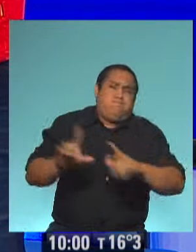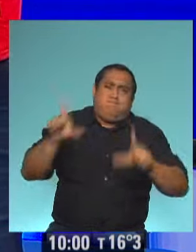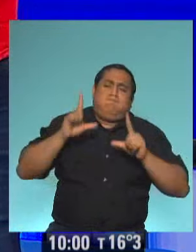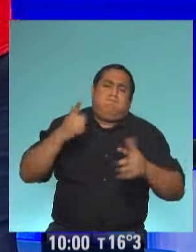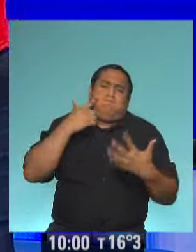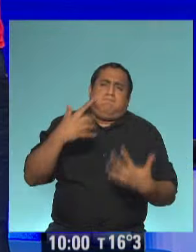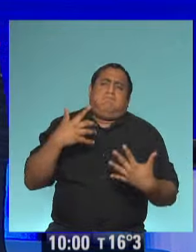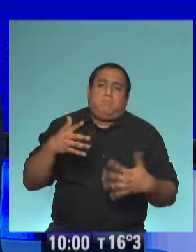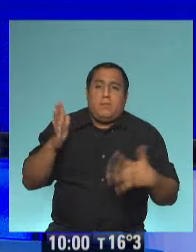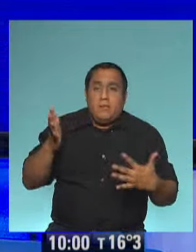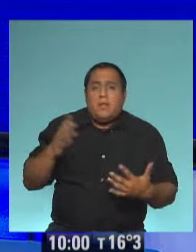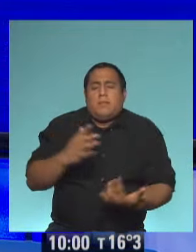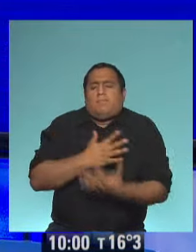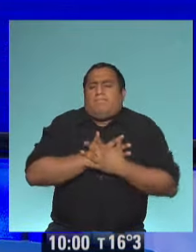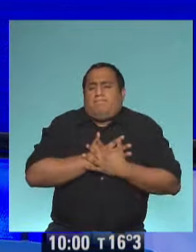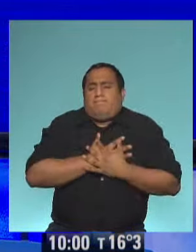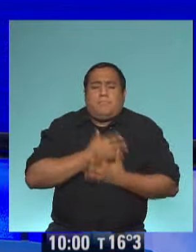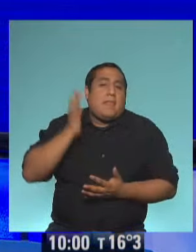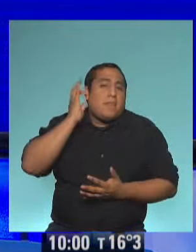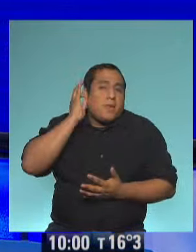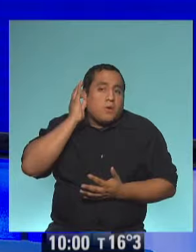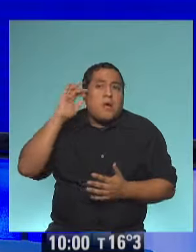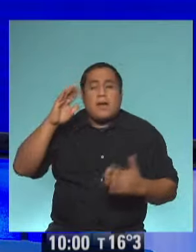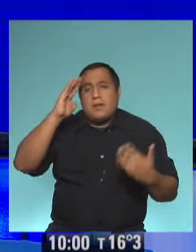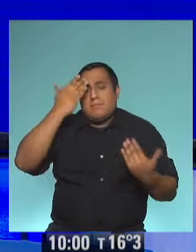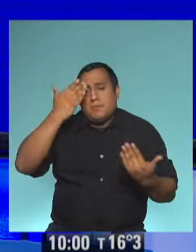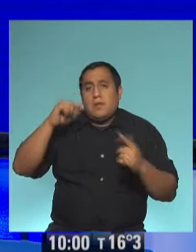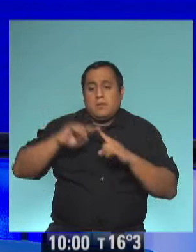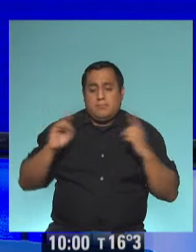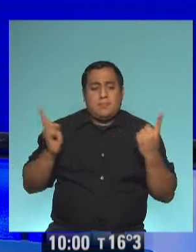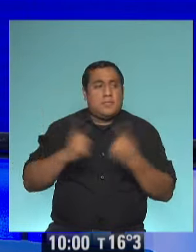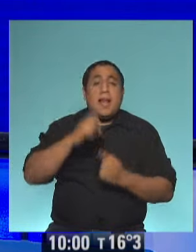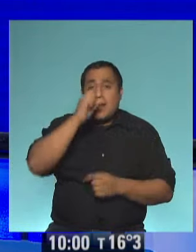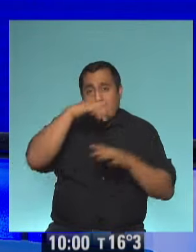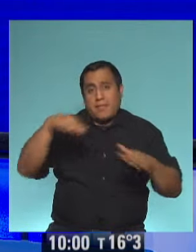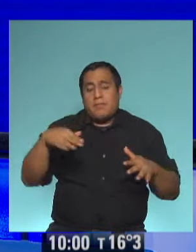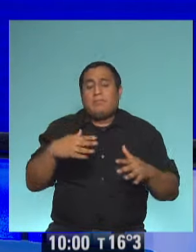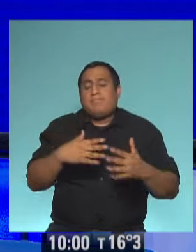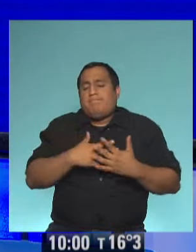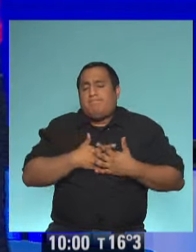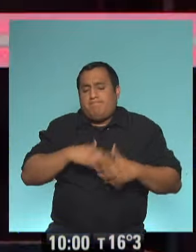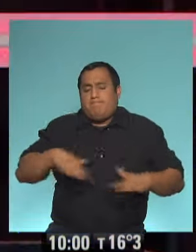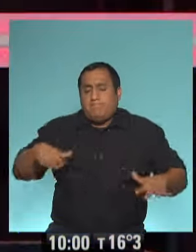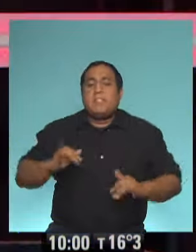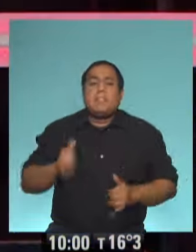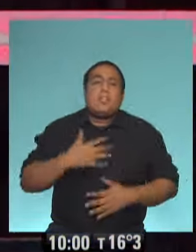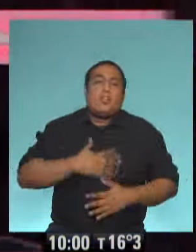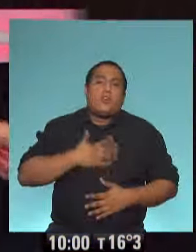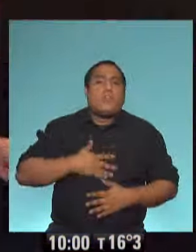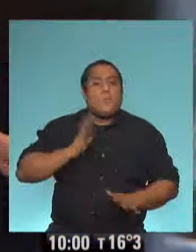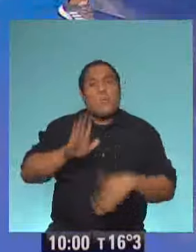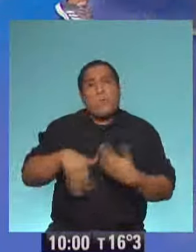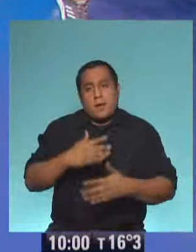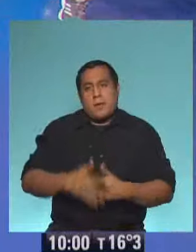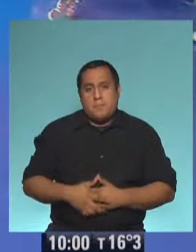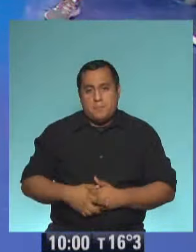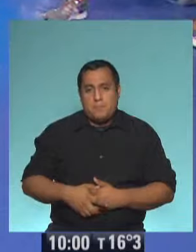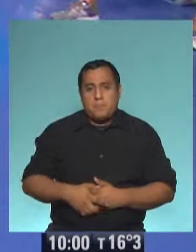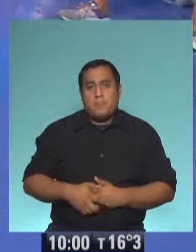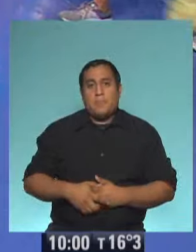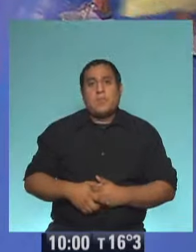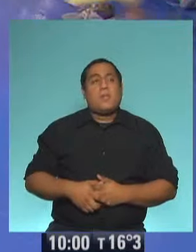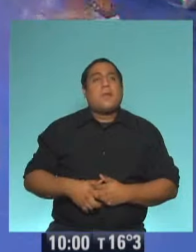Así que bueno, te queremos mucho, Diego. Nuestro humilde homenaje desde la salita de inicial de los más chiquititos. Sí, con alegría y jugando. Siempre. ¿Sí? Y lo que le